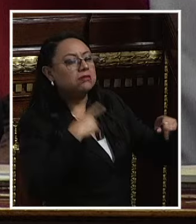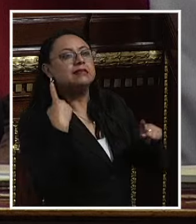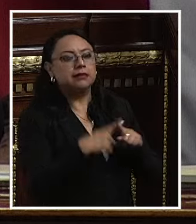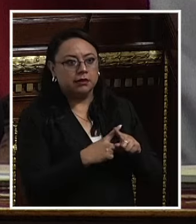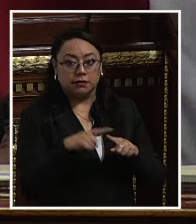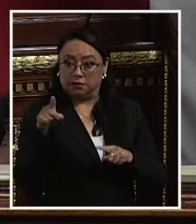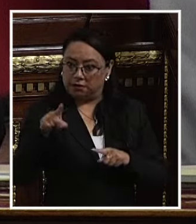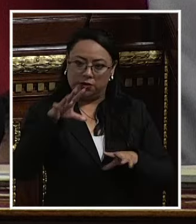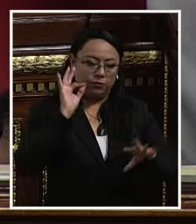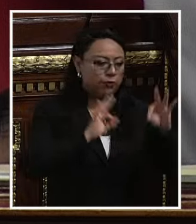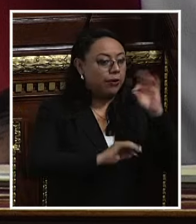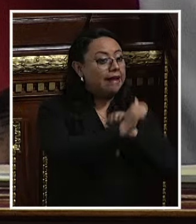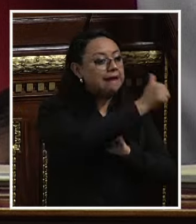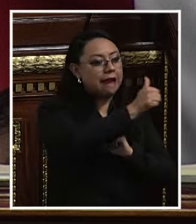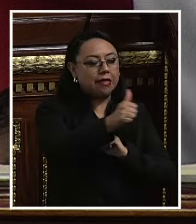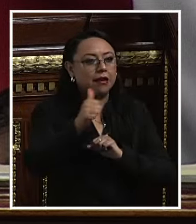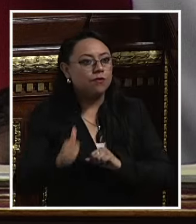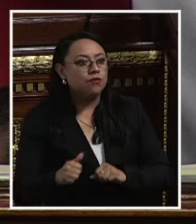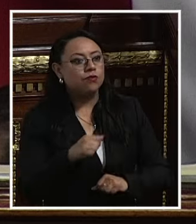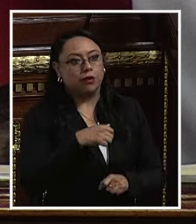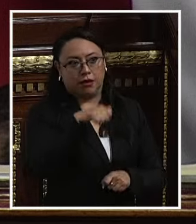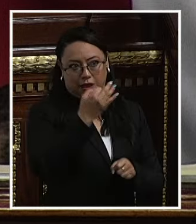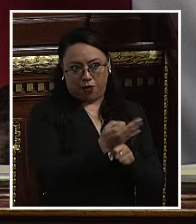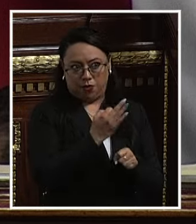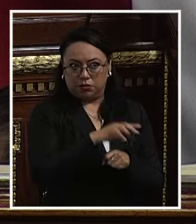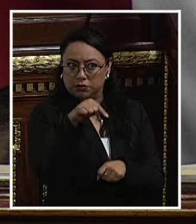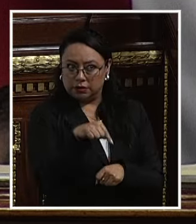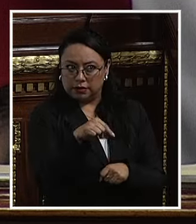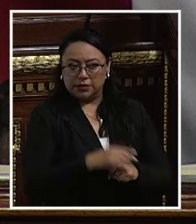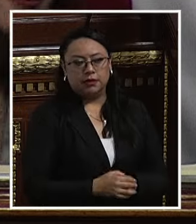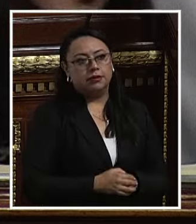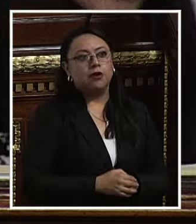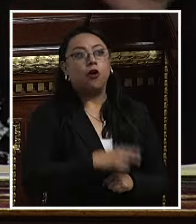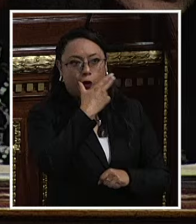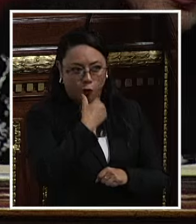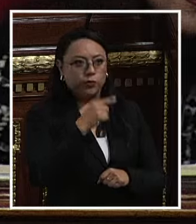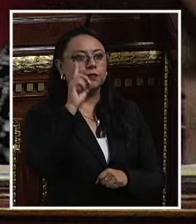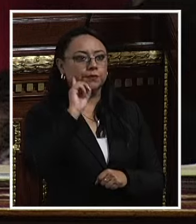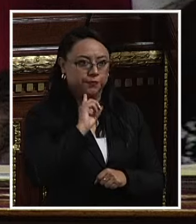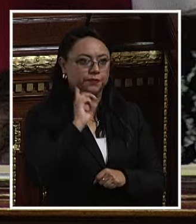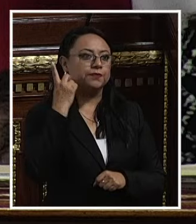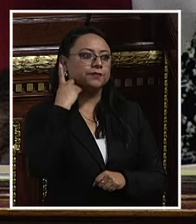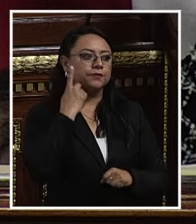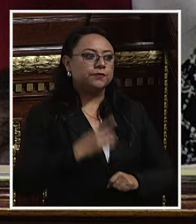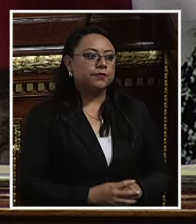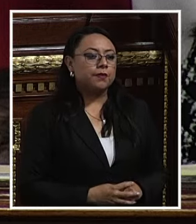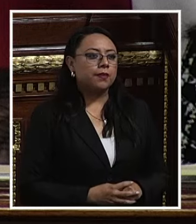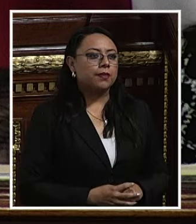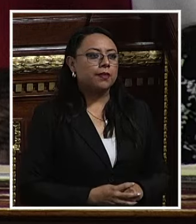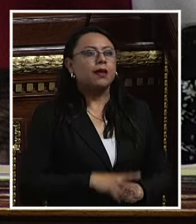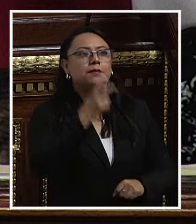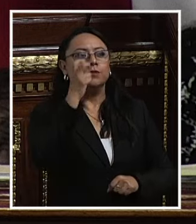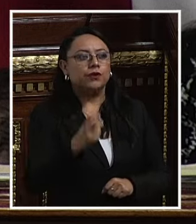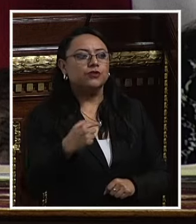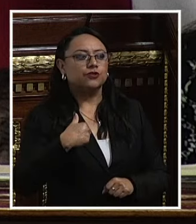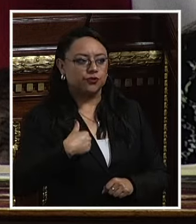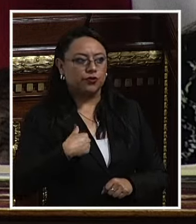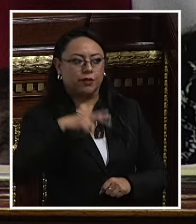esa confianza en cada uno de nosotros y nosotras. Deseo a cada diputada y